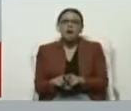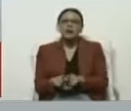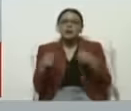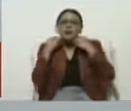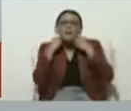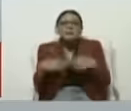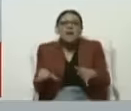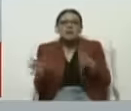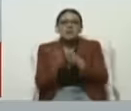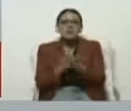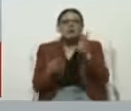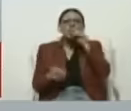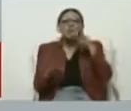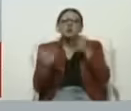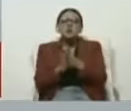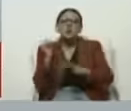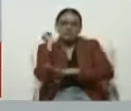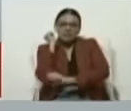dé.